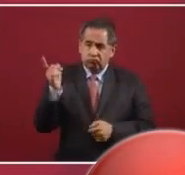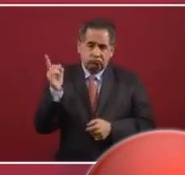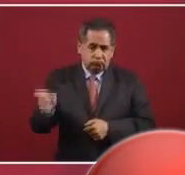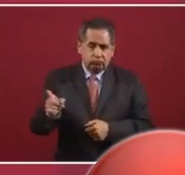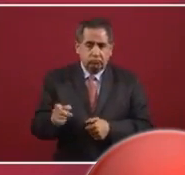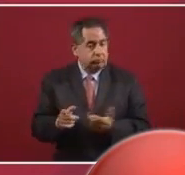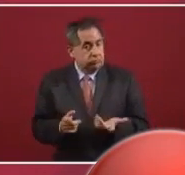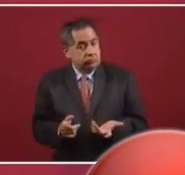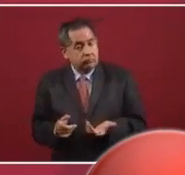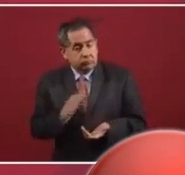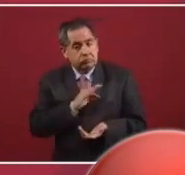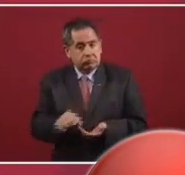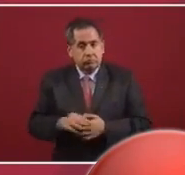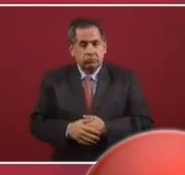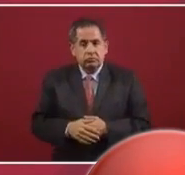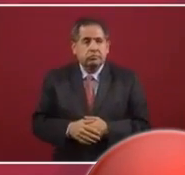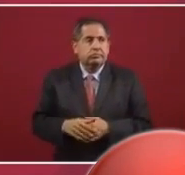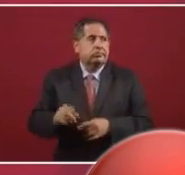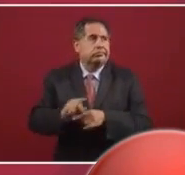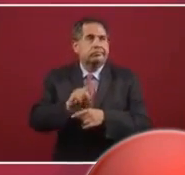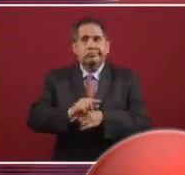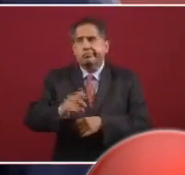porque desde hace